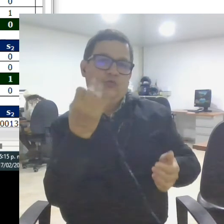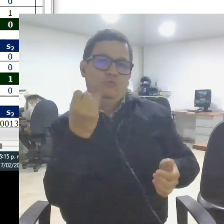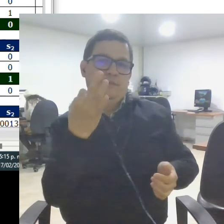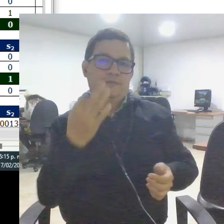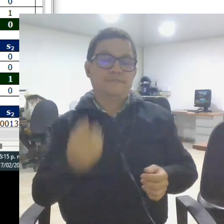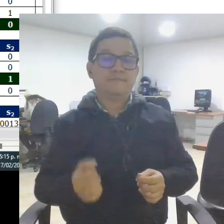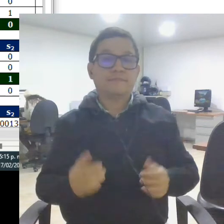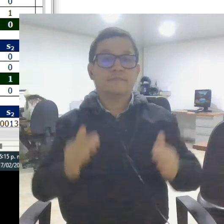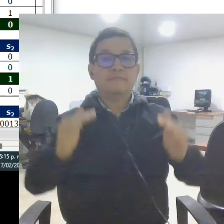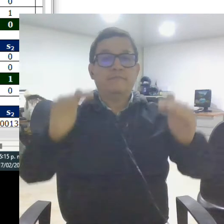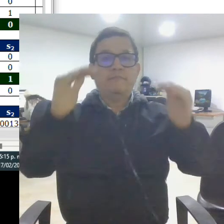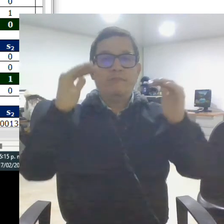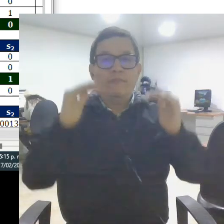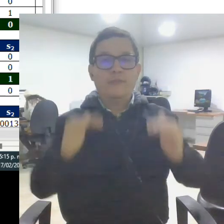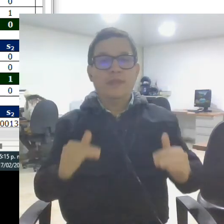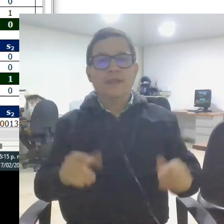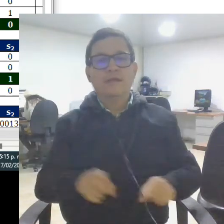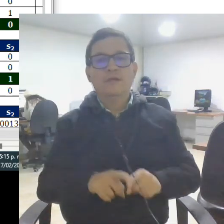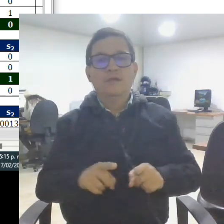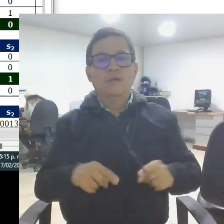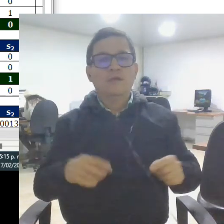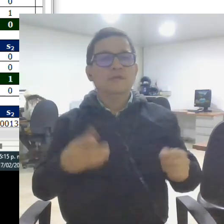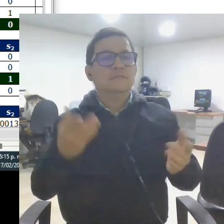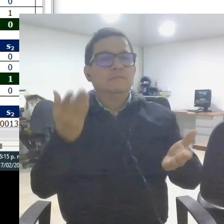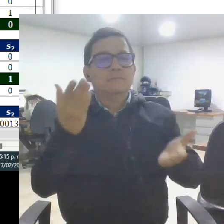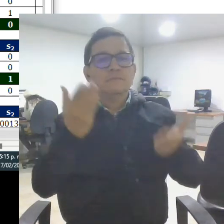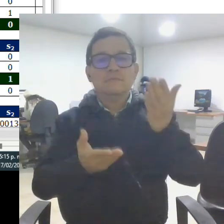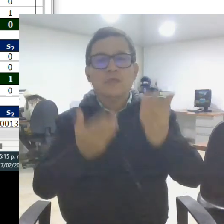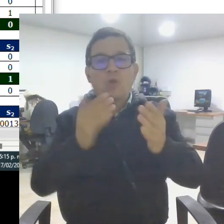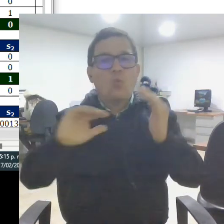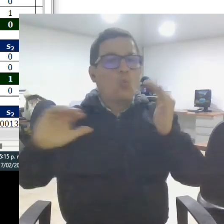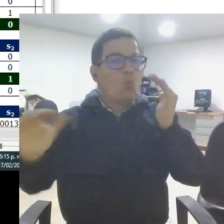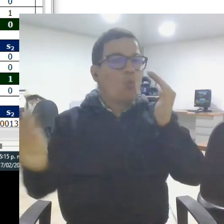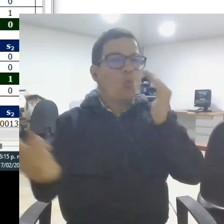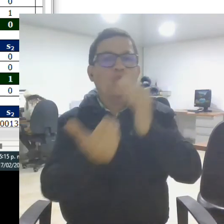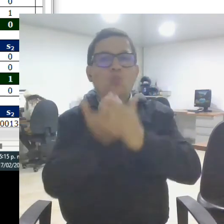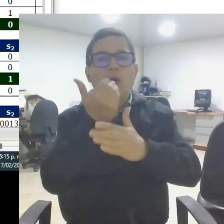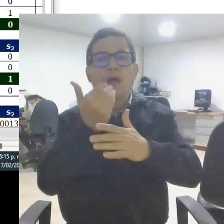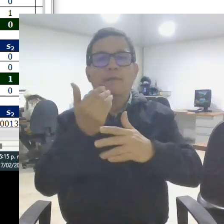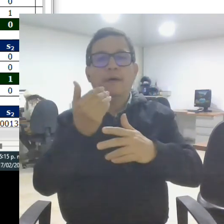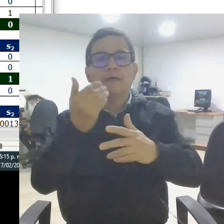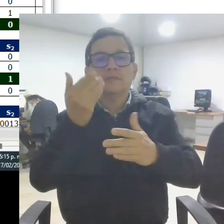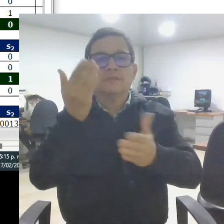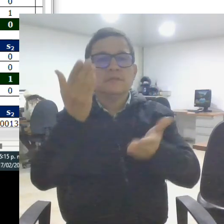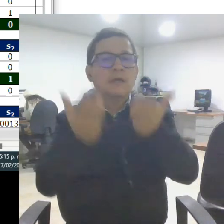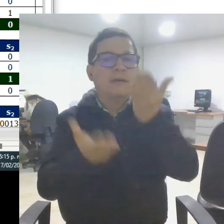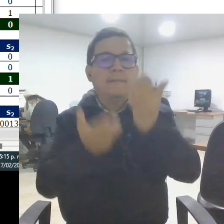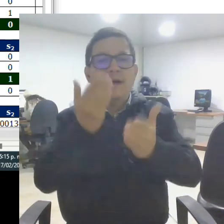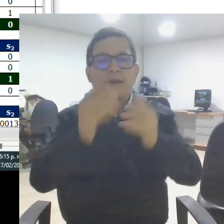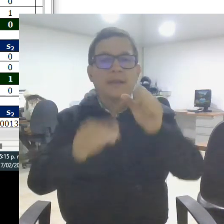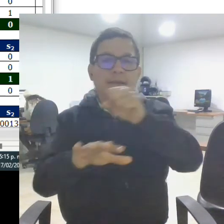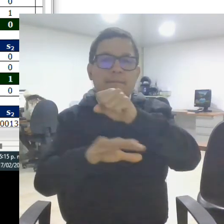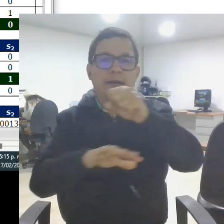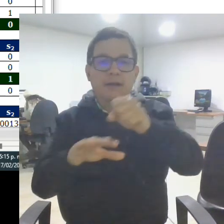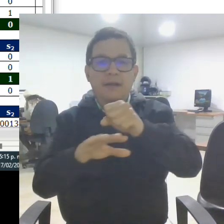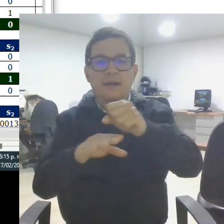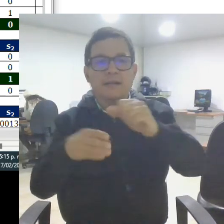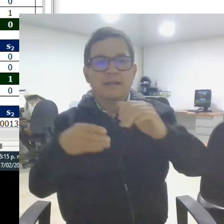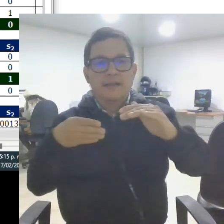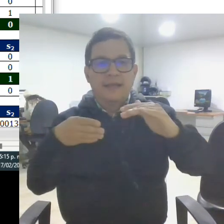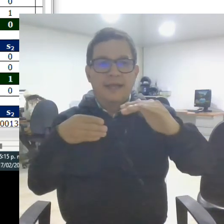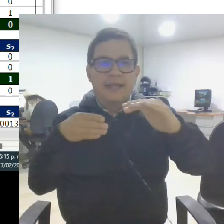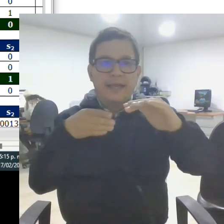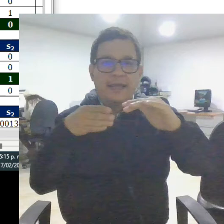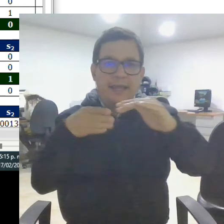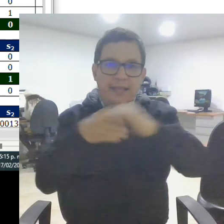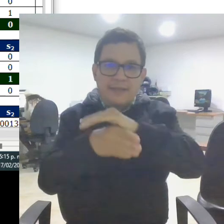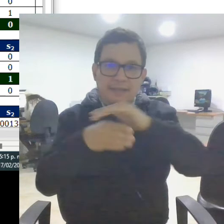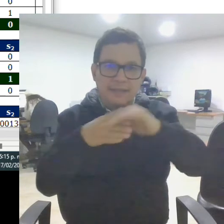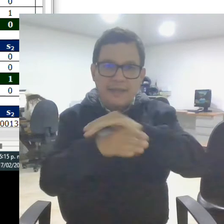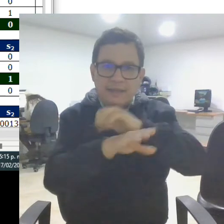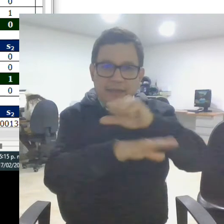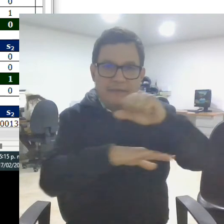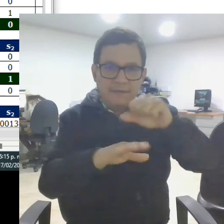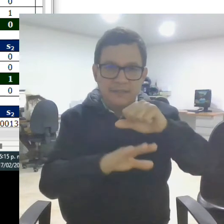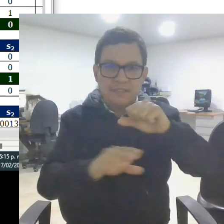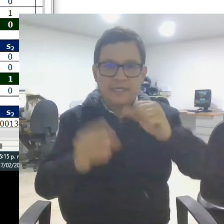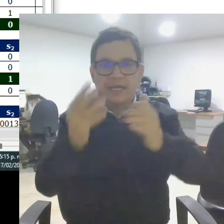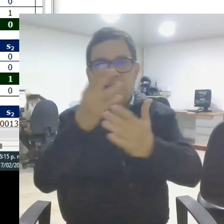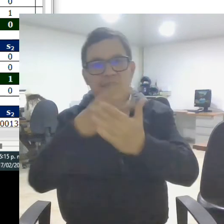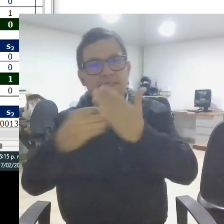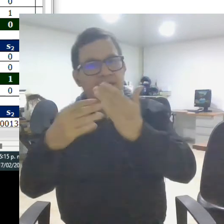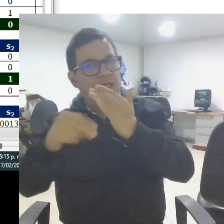Paso 3. Determine los valores de las nuevas variables básicas haciendo a la variable entrante básica y a la variable saliente no básica. Vuelva al paso